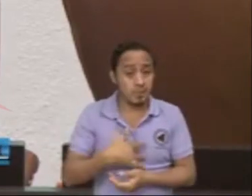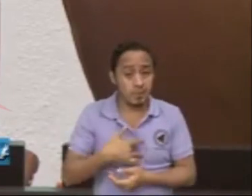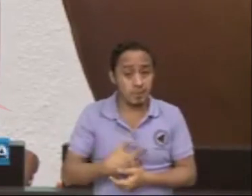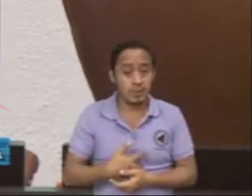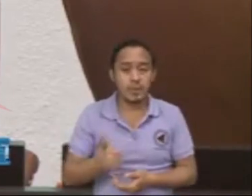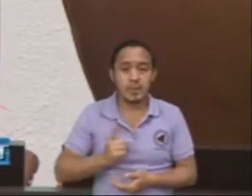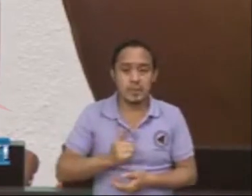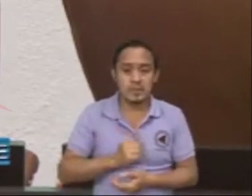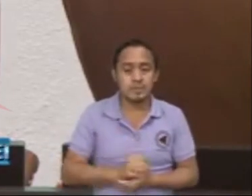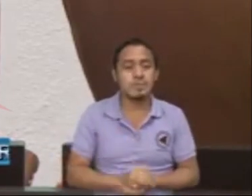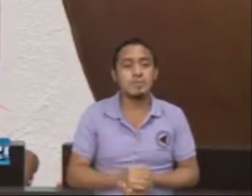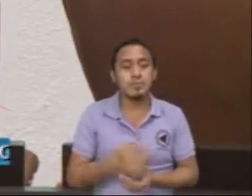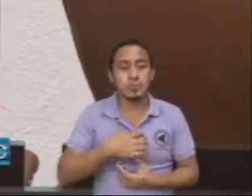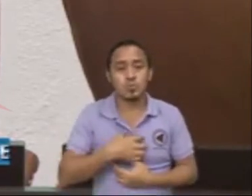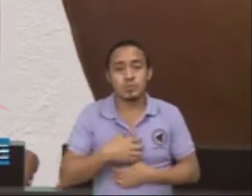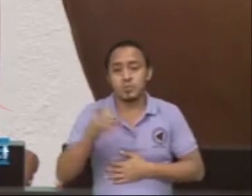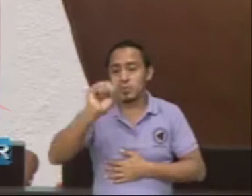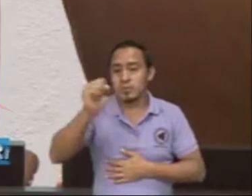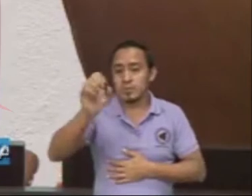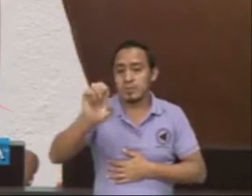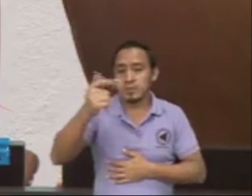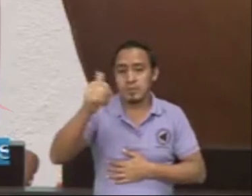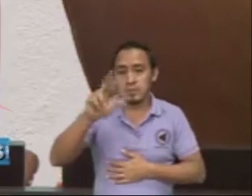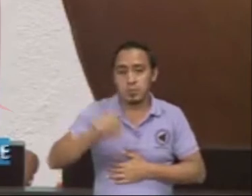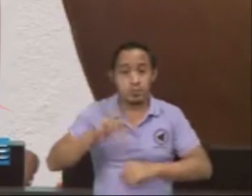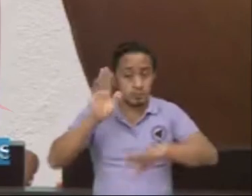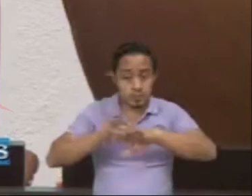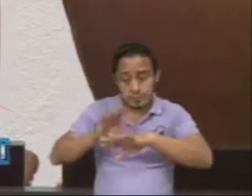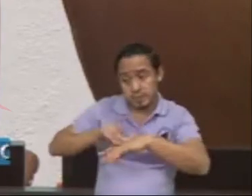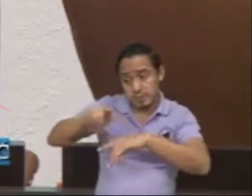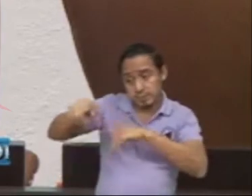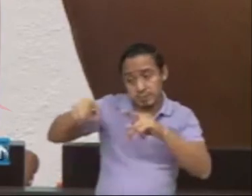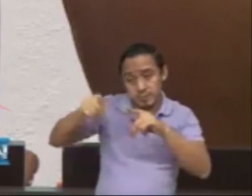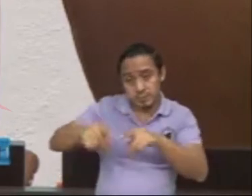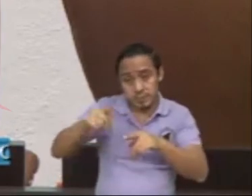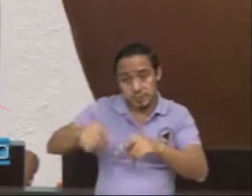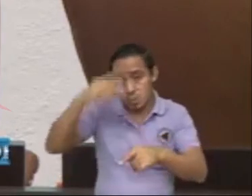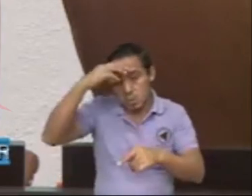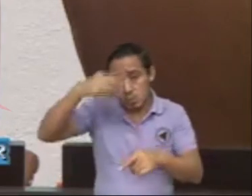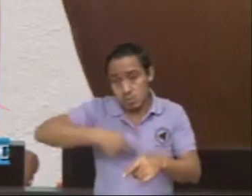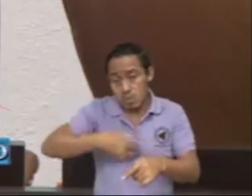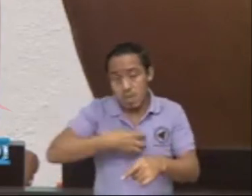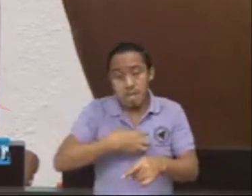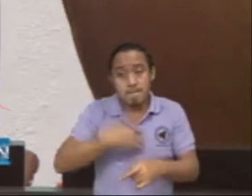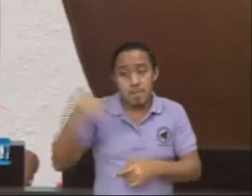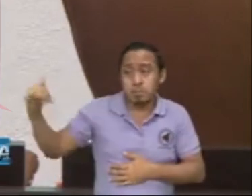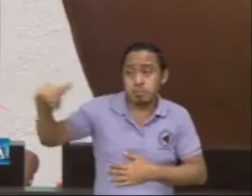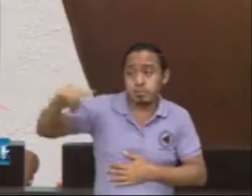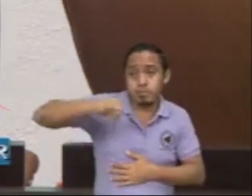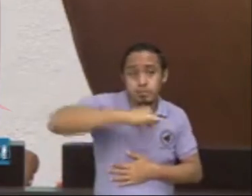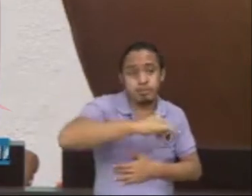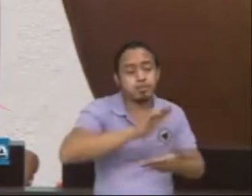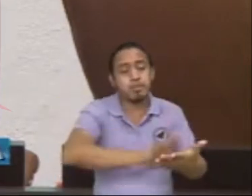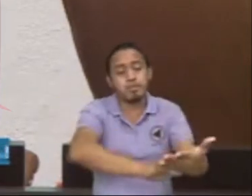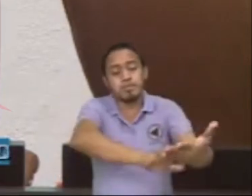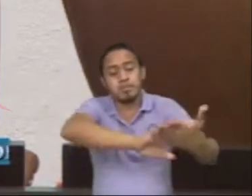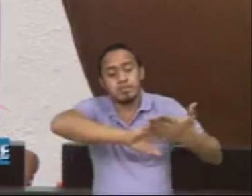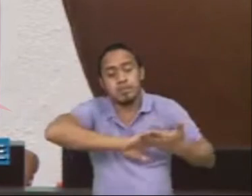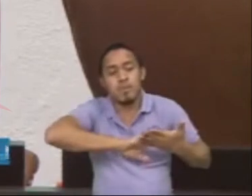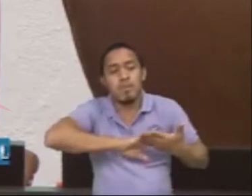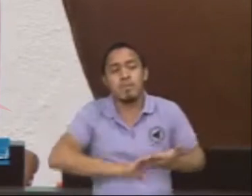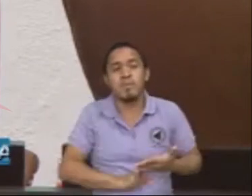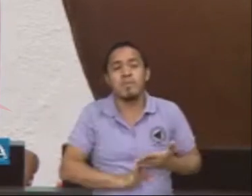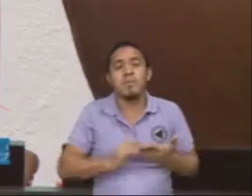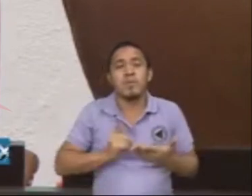contar con seguro por el cual puede pedirse al transportista aéreo que presente el estado en el